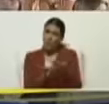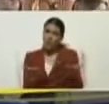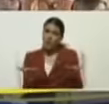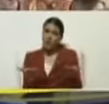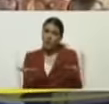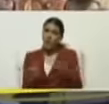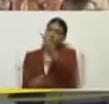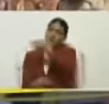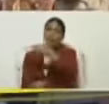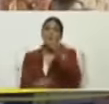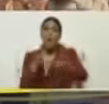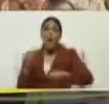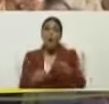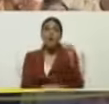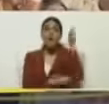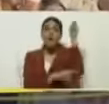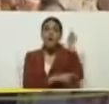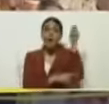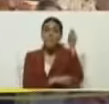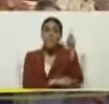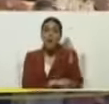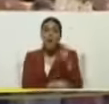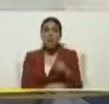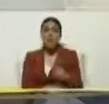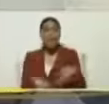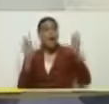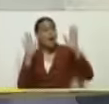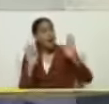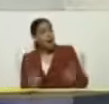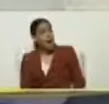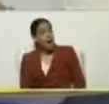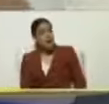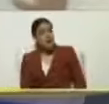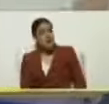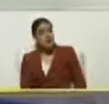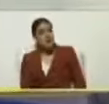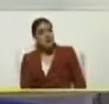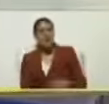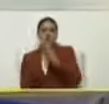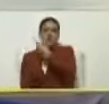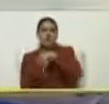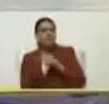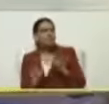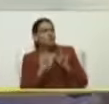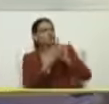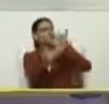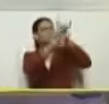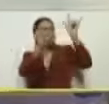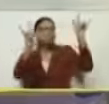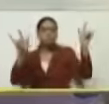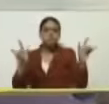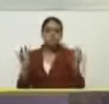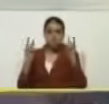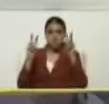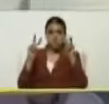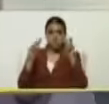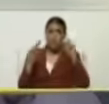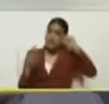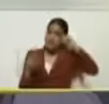Ellos en la campaña dijeron, ay, los queremos mucho, ¿se acuerdan? En el